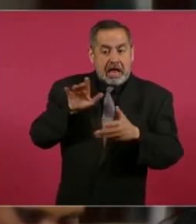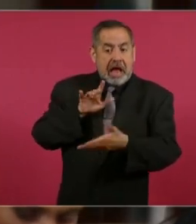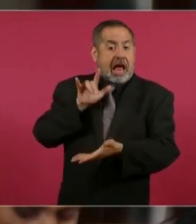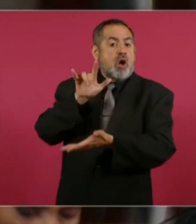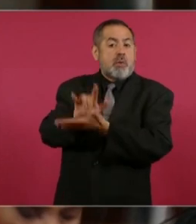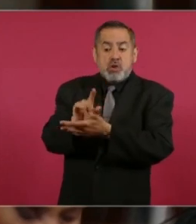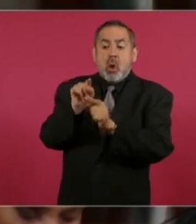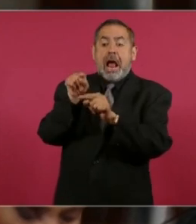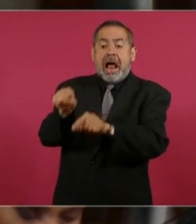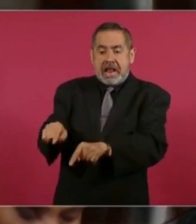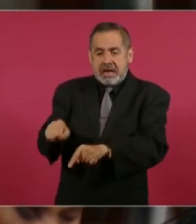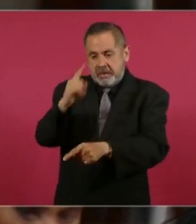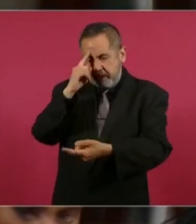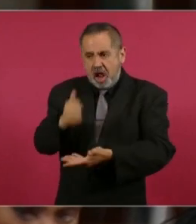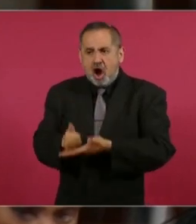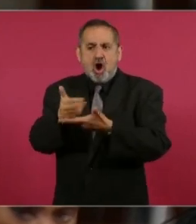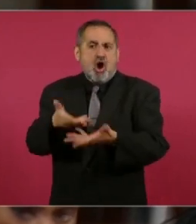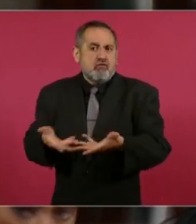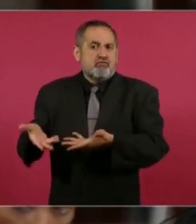problema?